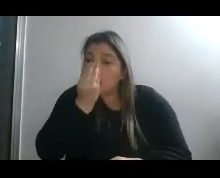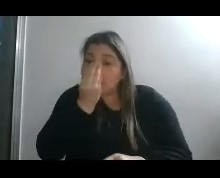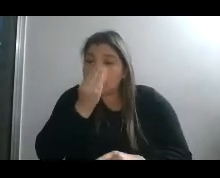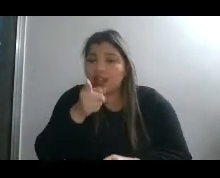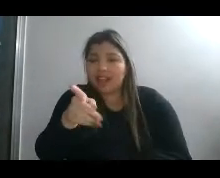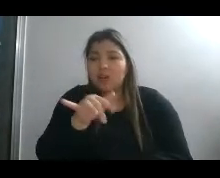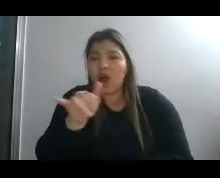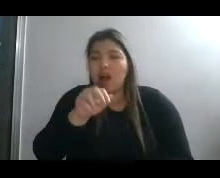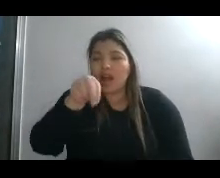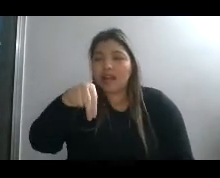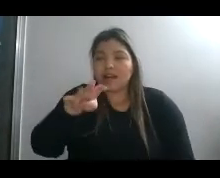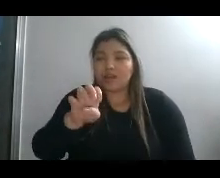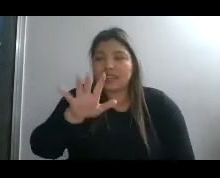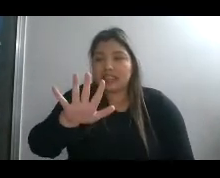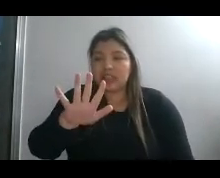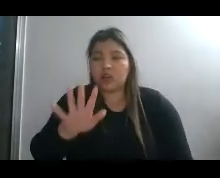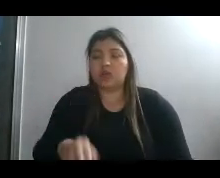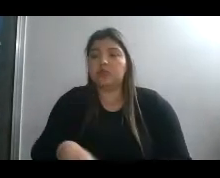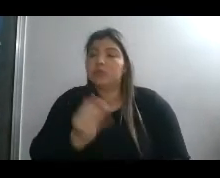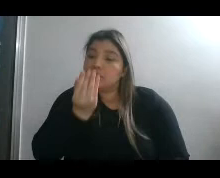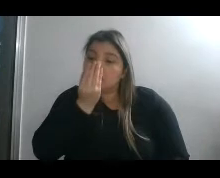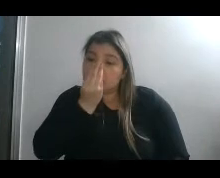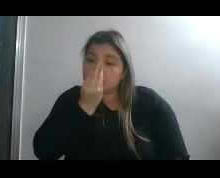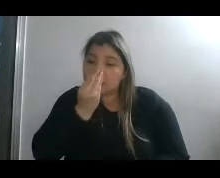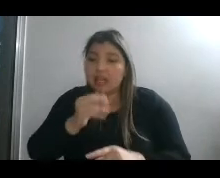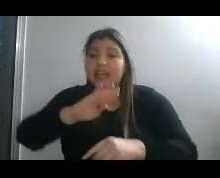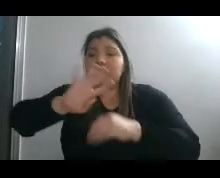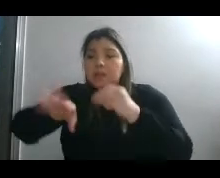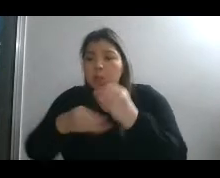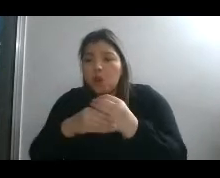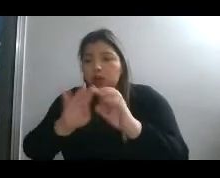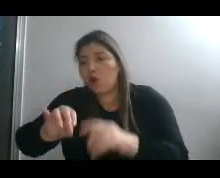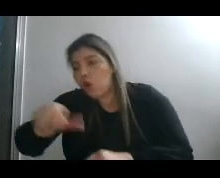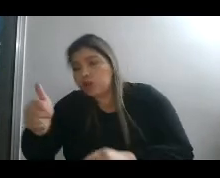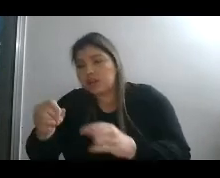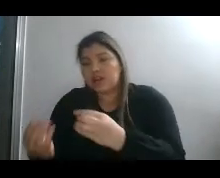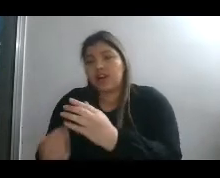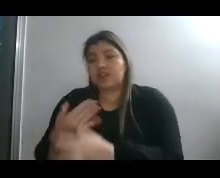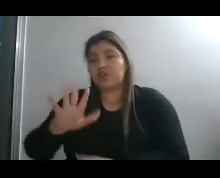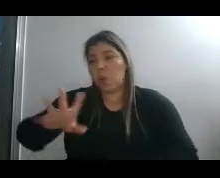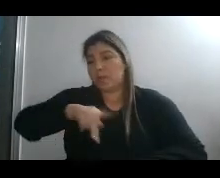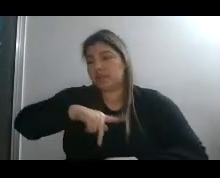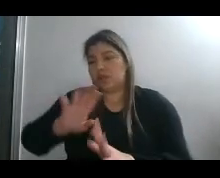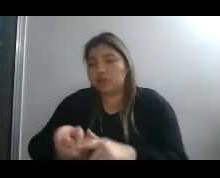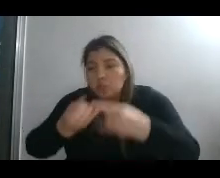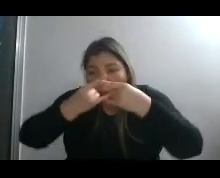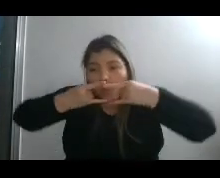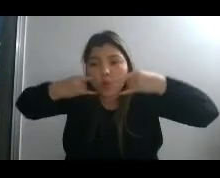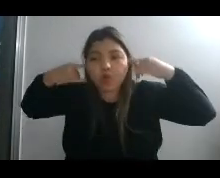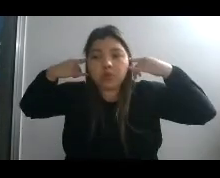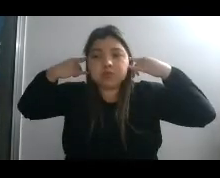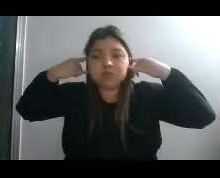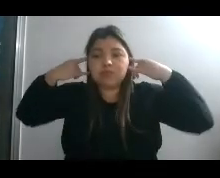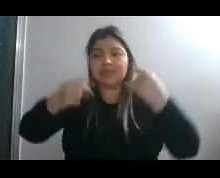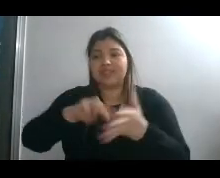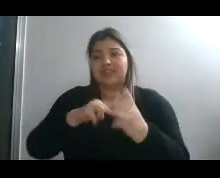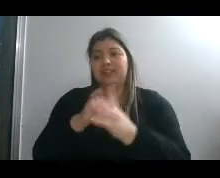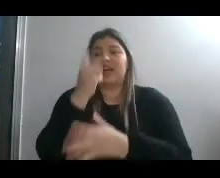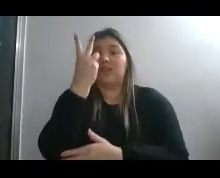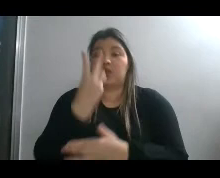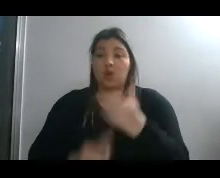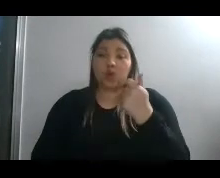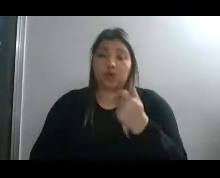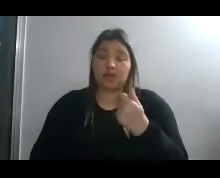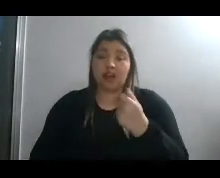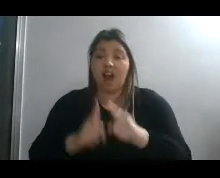convencional para proteger esa mascarilla N95 de salpicaduras. Entonces, ya saben que tienen un plan B, si no